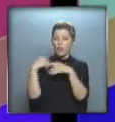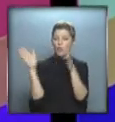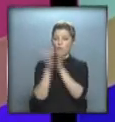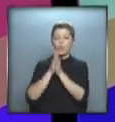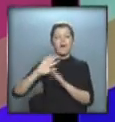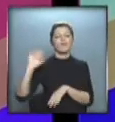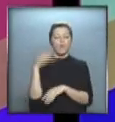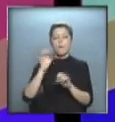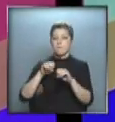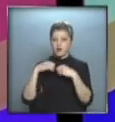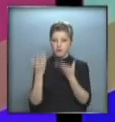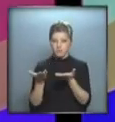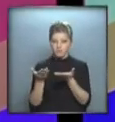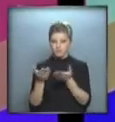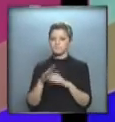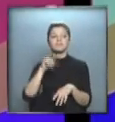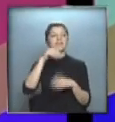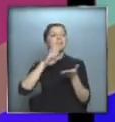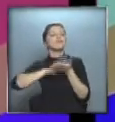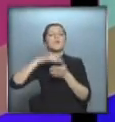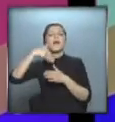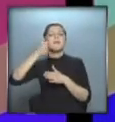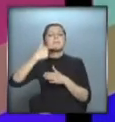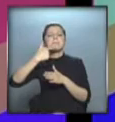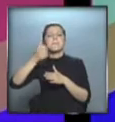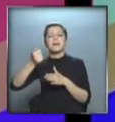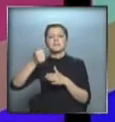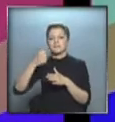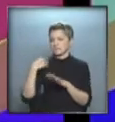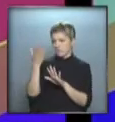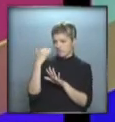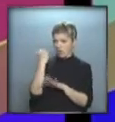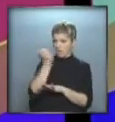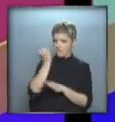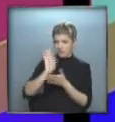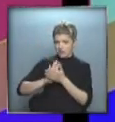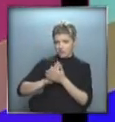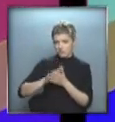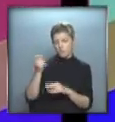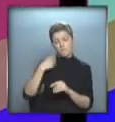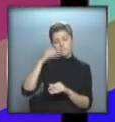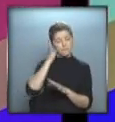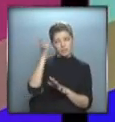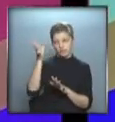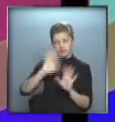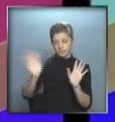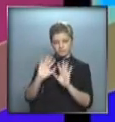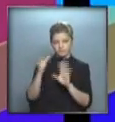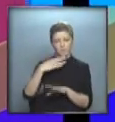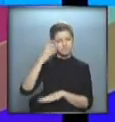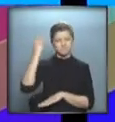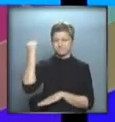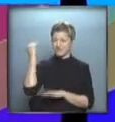para todos. ¿Y Massa? ¿Fondo de Massa? Ya expliqué lo de Massa, ¿no? 20 veces, así que no creo que valga la